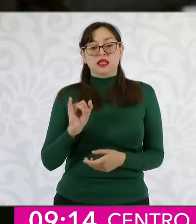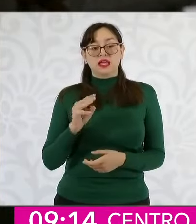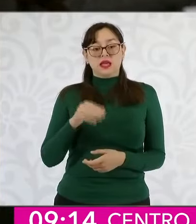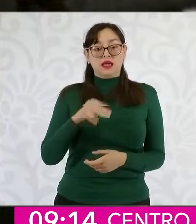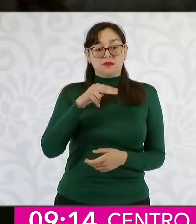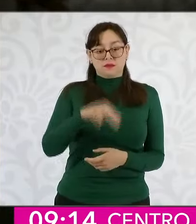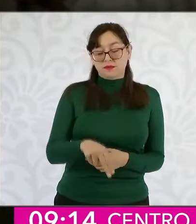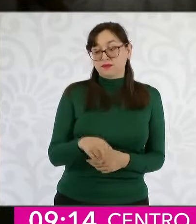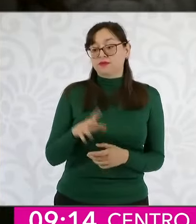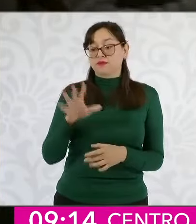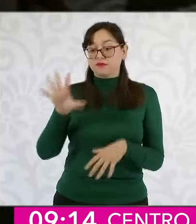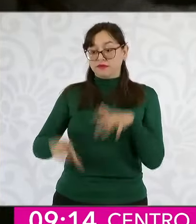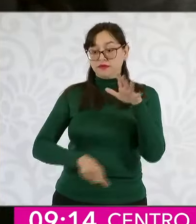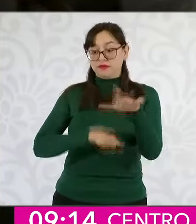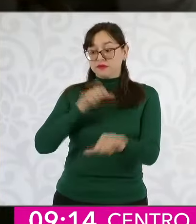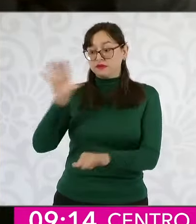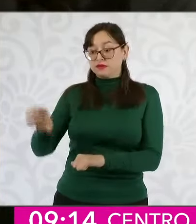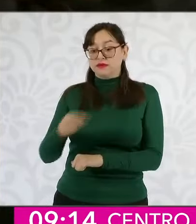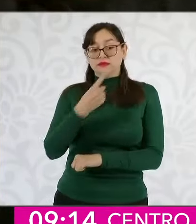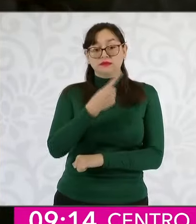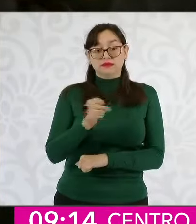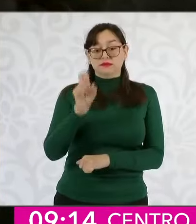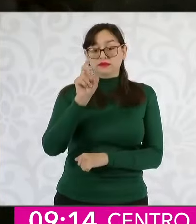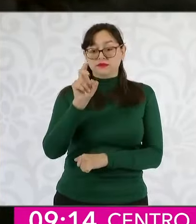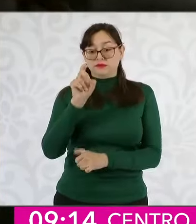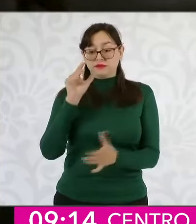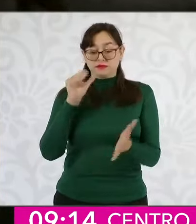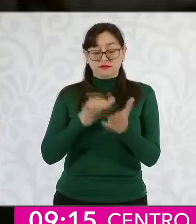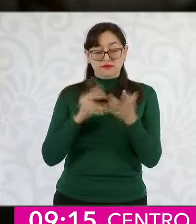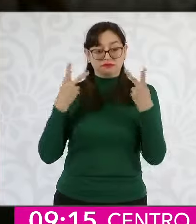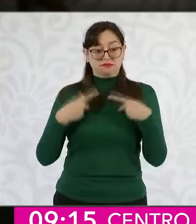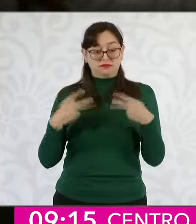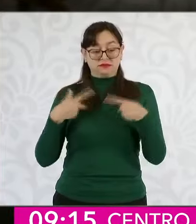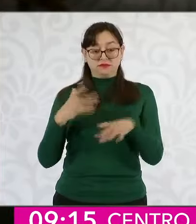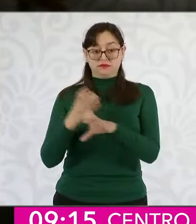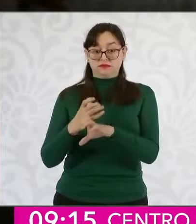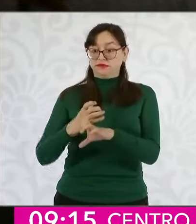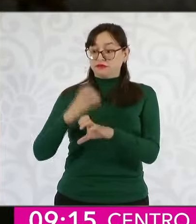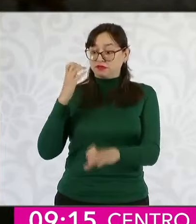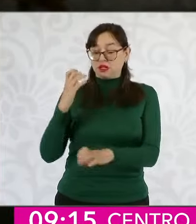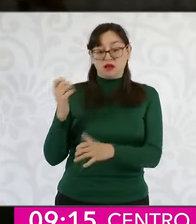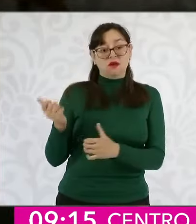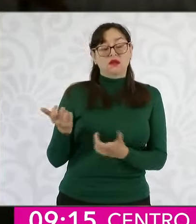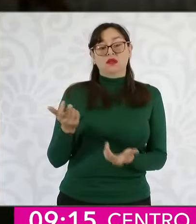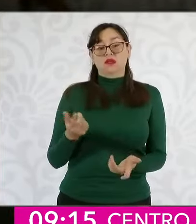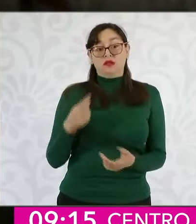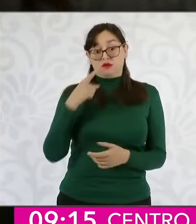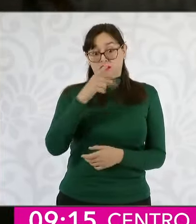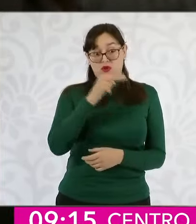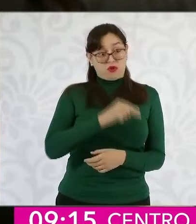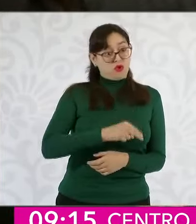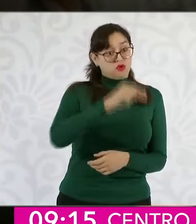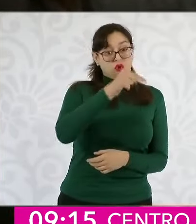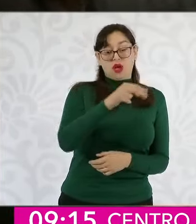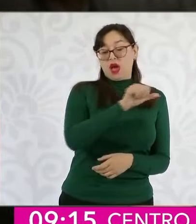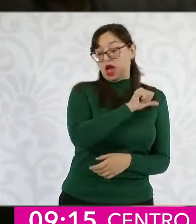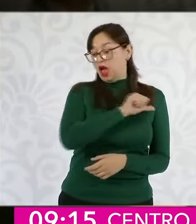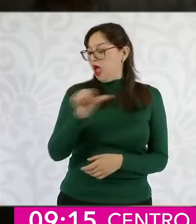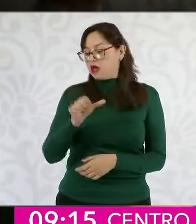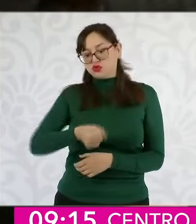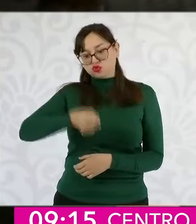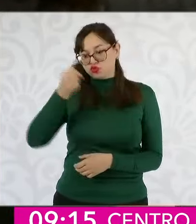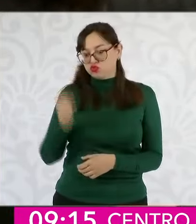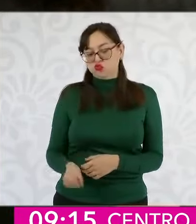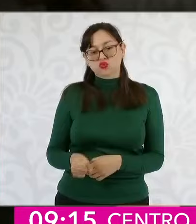de 130 mil personas en autobuses, muchos de ellos cerca de la frontera norte hacia el